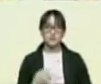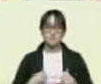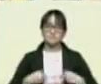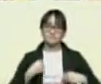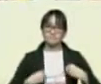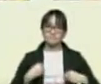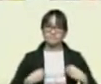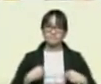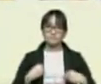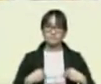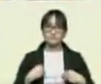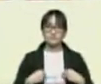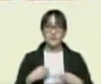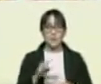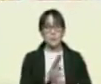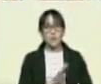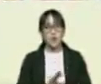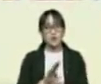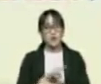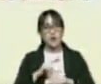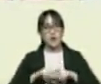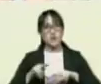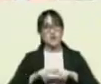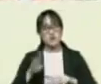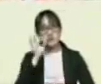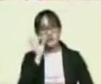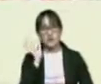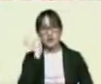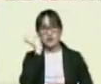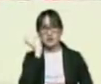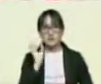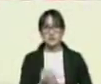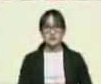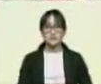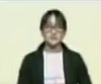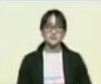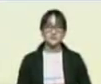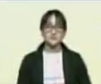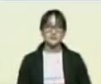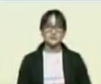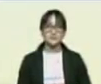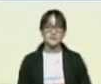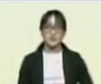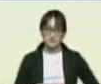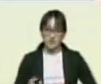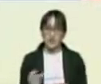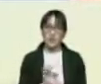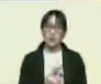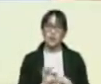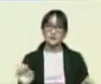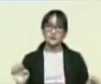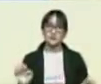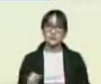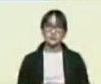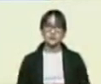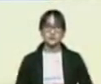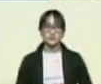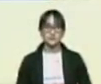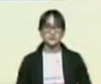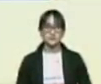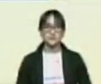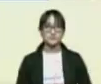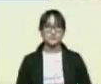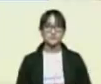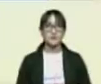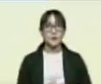preocupado por proteger a los niños y niñas y darles su educación.